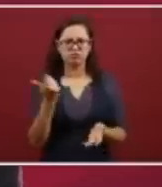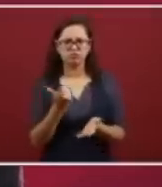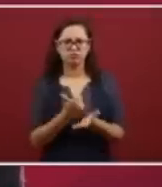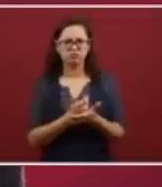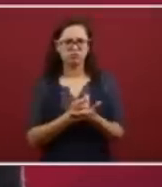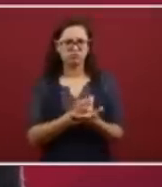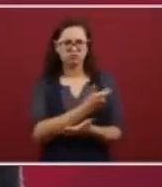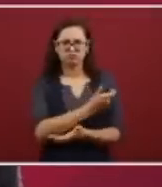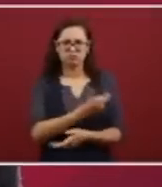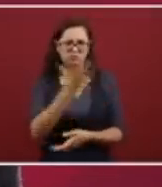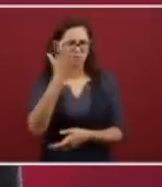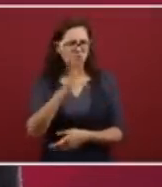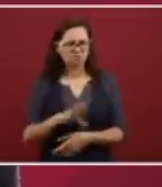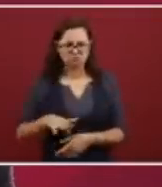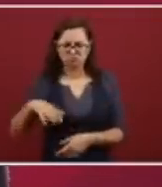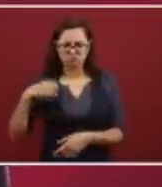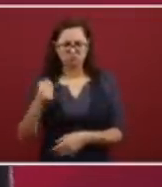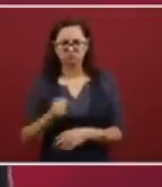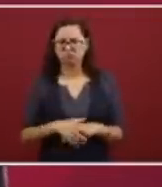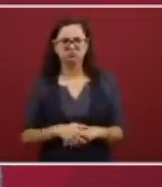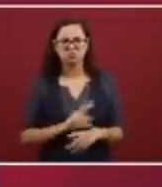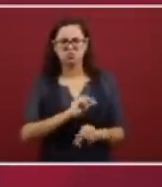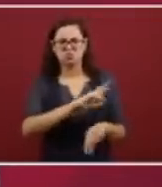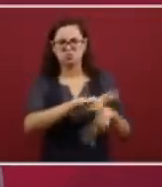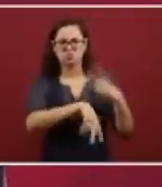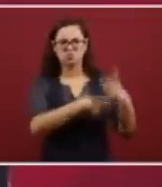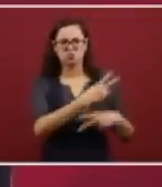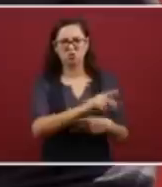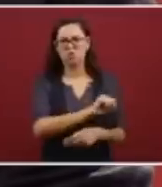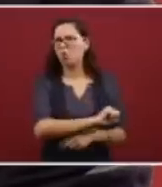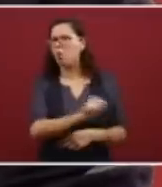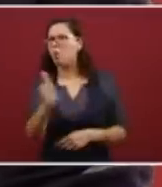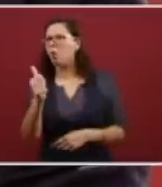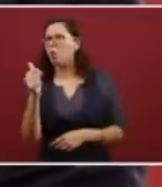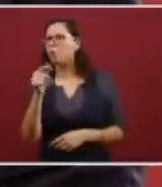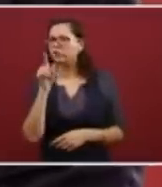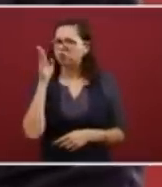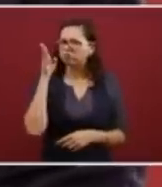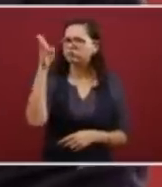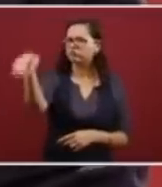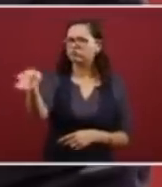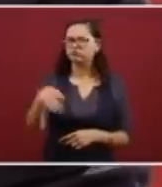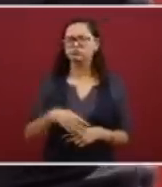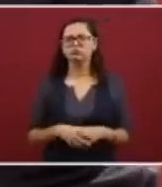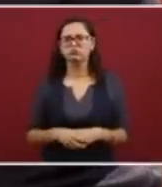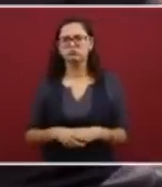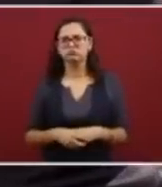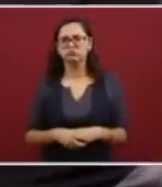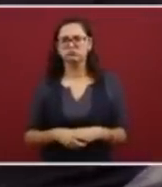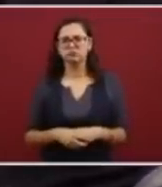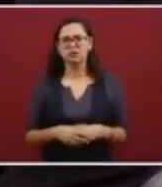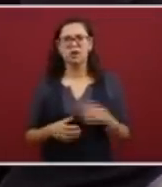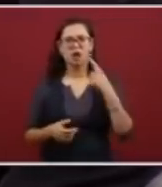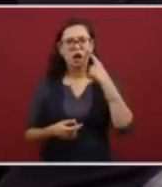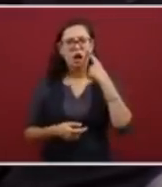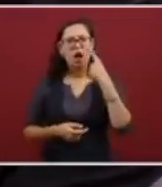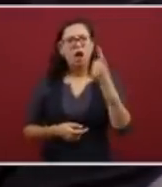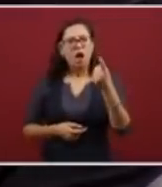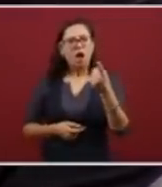precios elevados yo no voy a ir a esta gasolinera voy a otra porque estoy escuchando